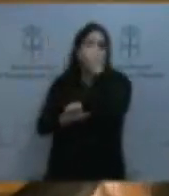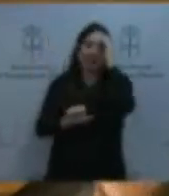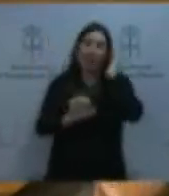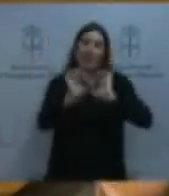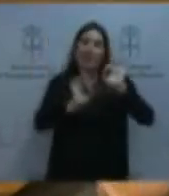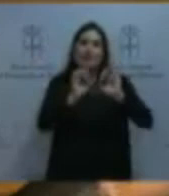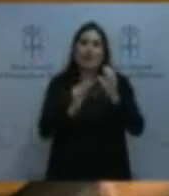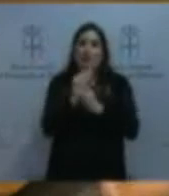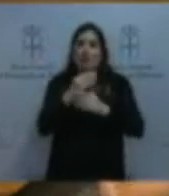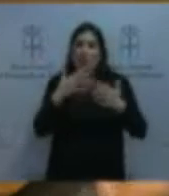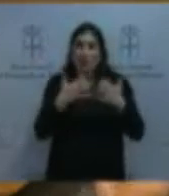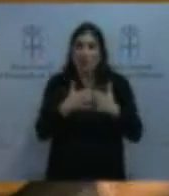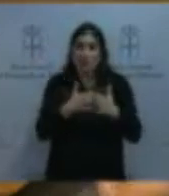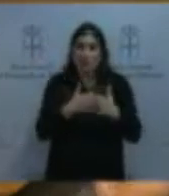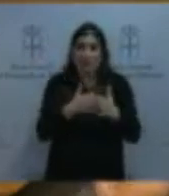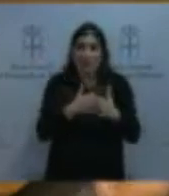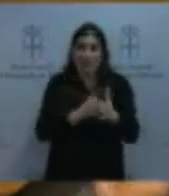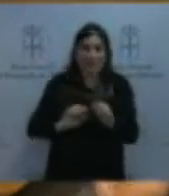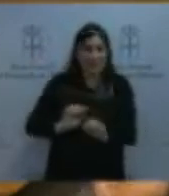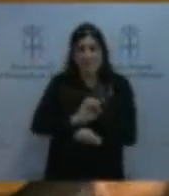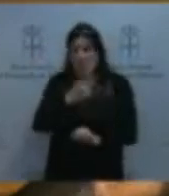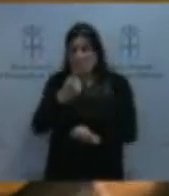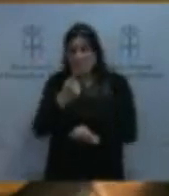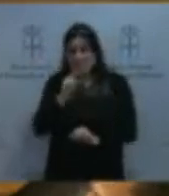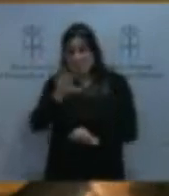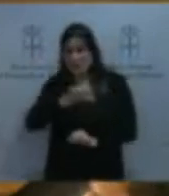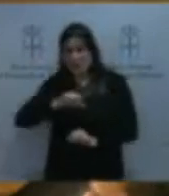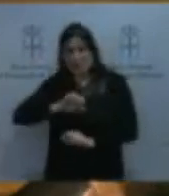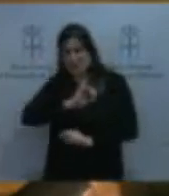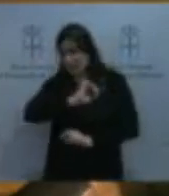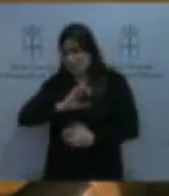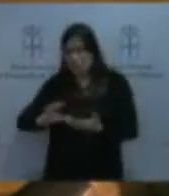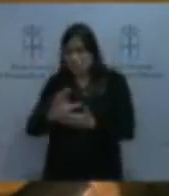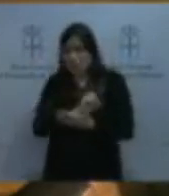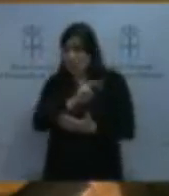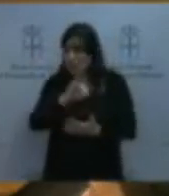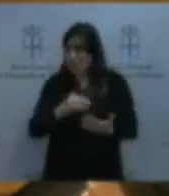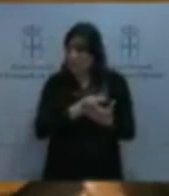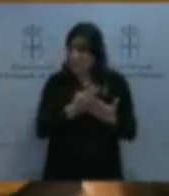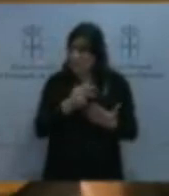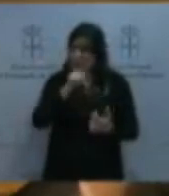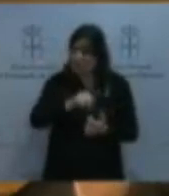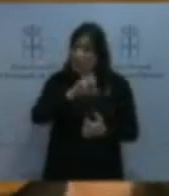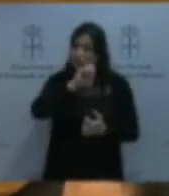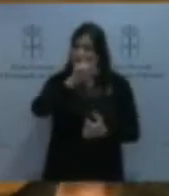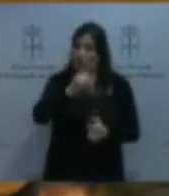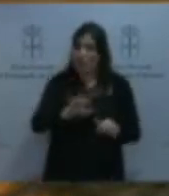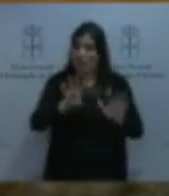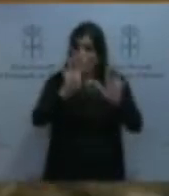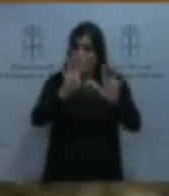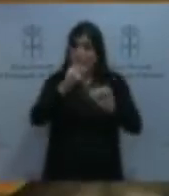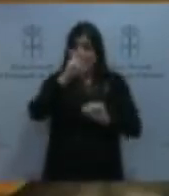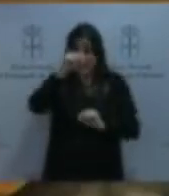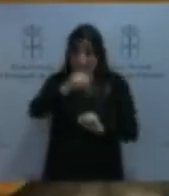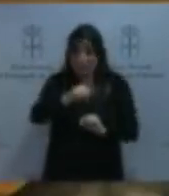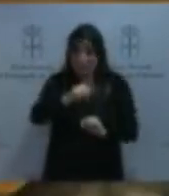comunidades autónomas en 2017, estuvo en el 12,9. Este año ese mismo índice está en el